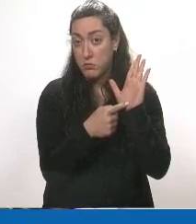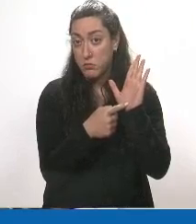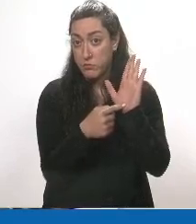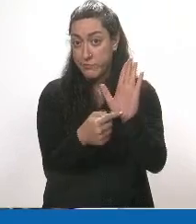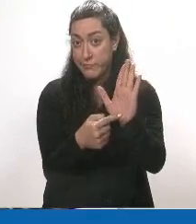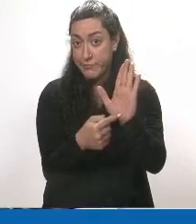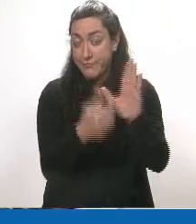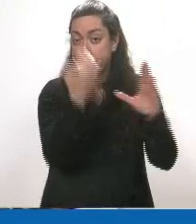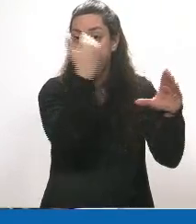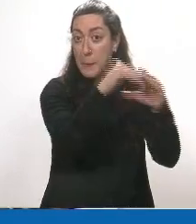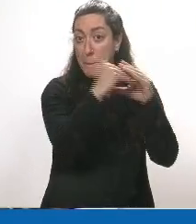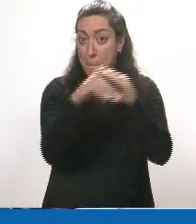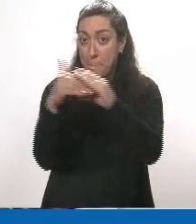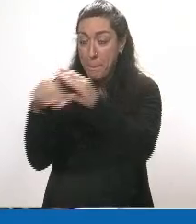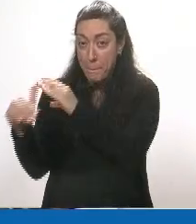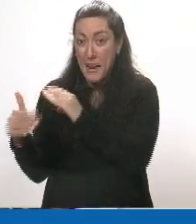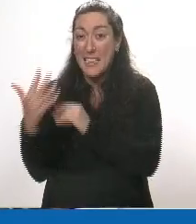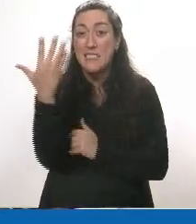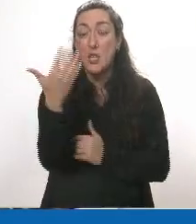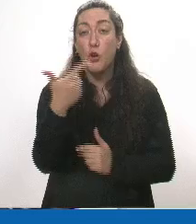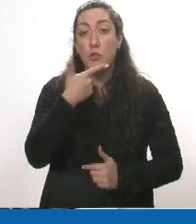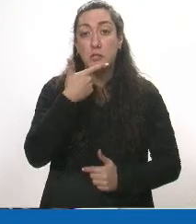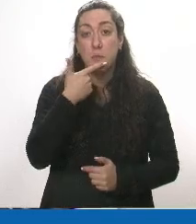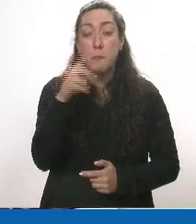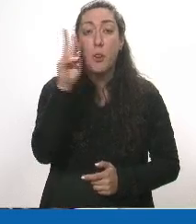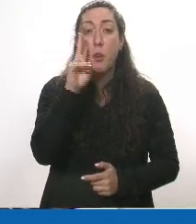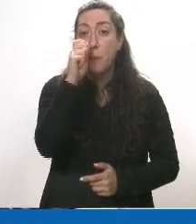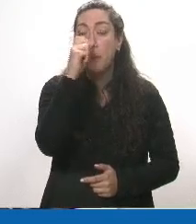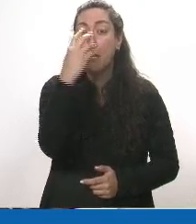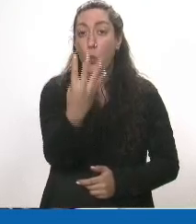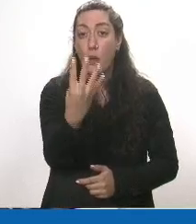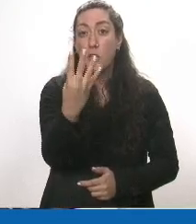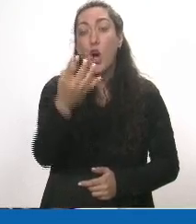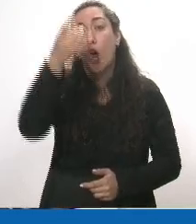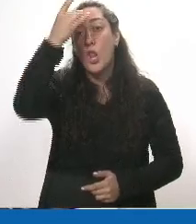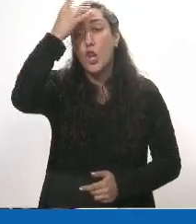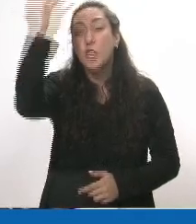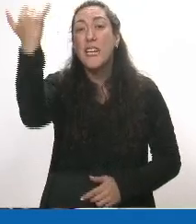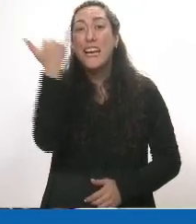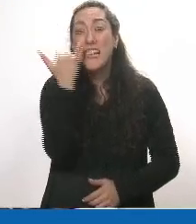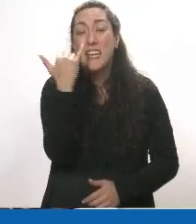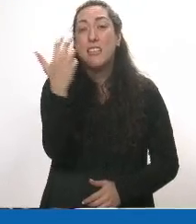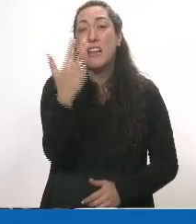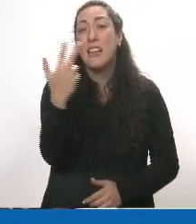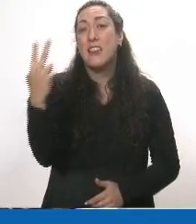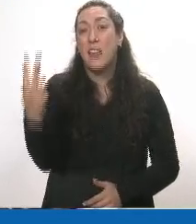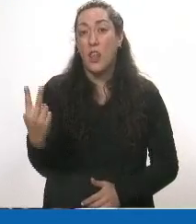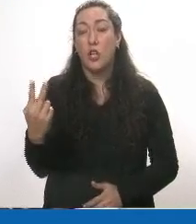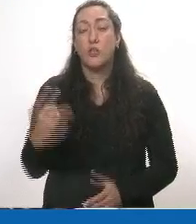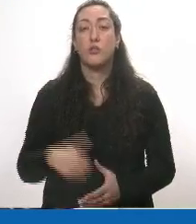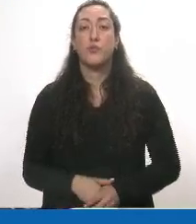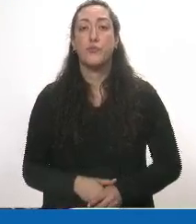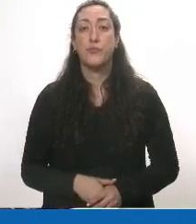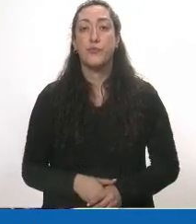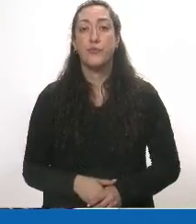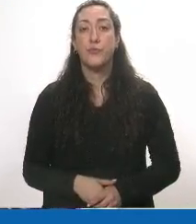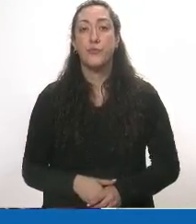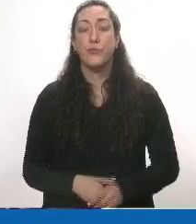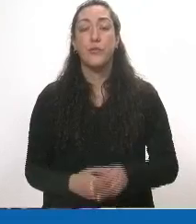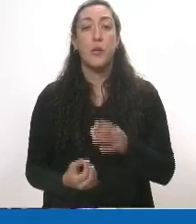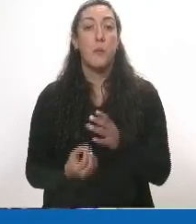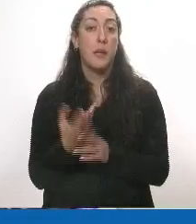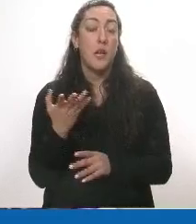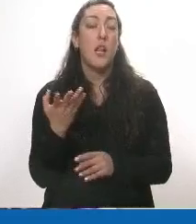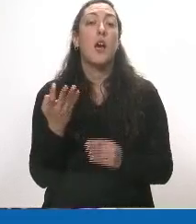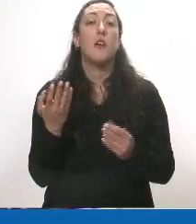Correo electrónico, 5 de septiembre del 2024, a las 12:32, y nota firmada, porque